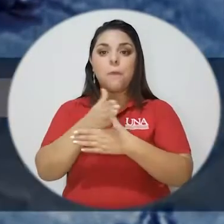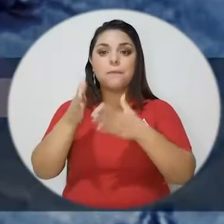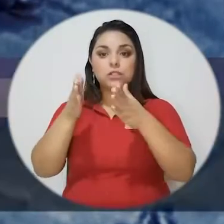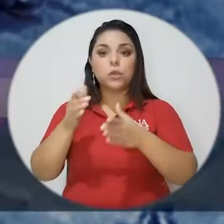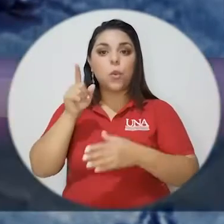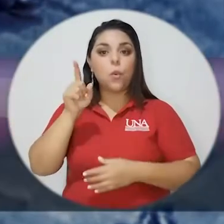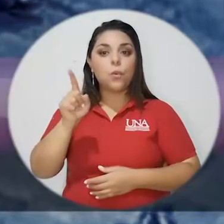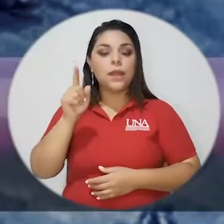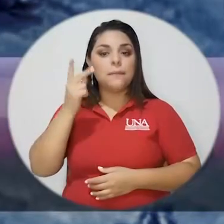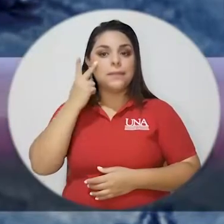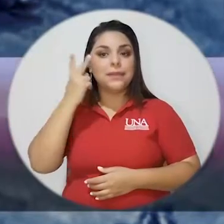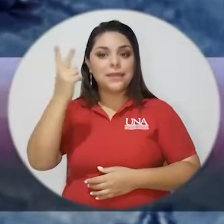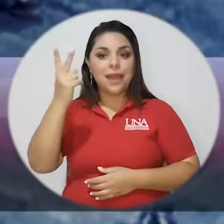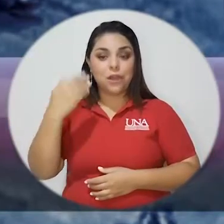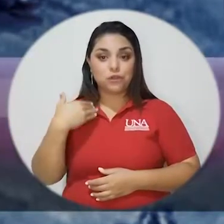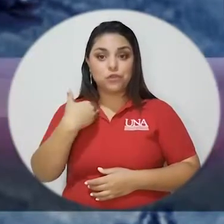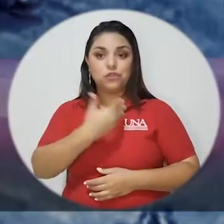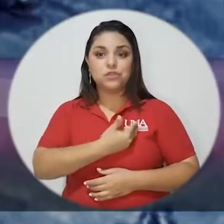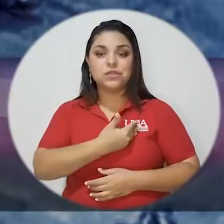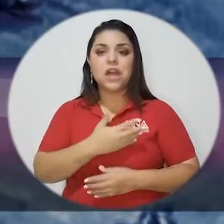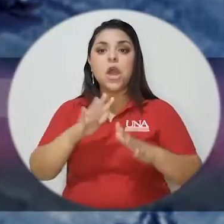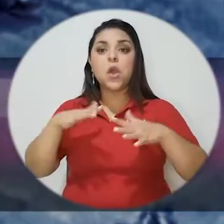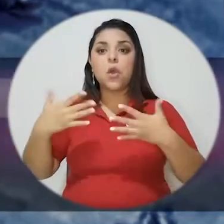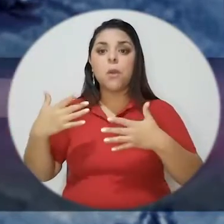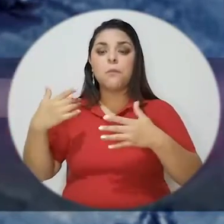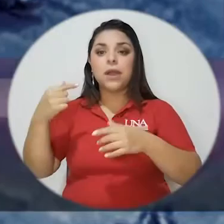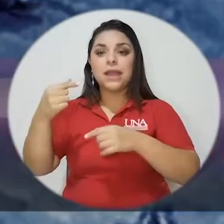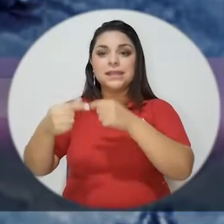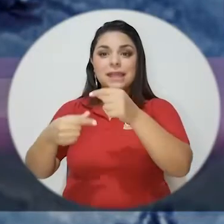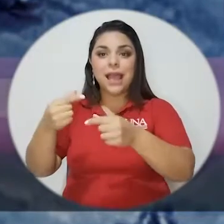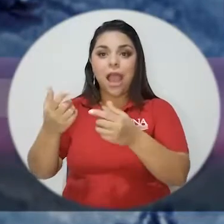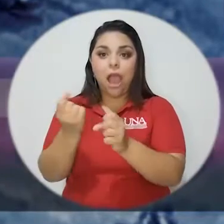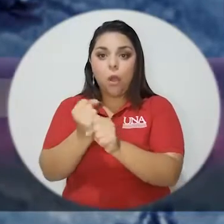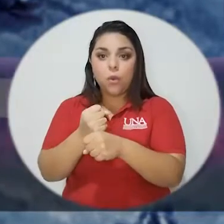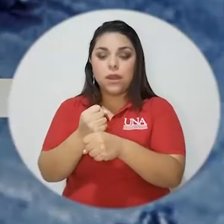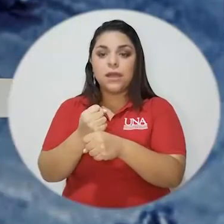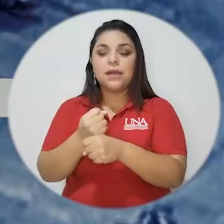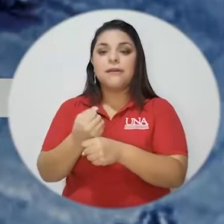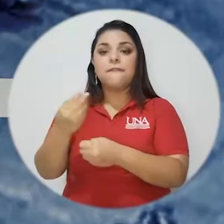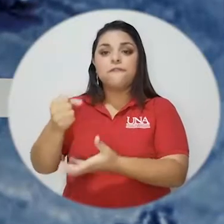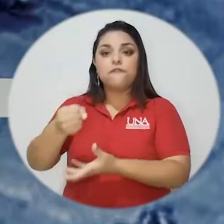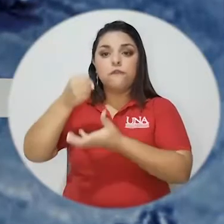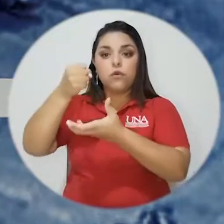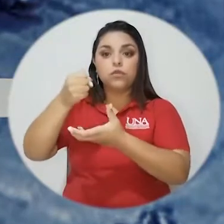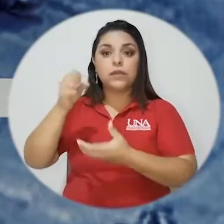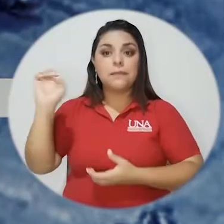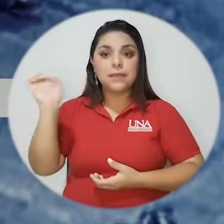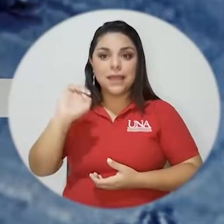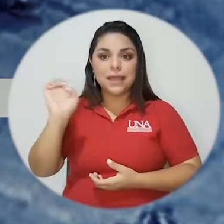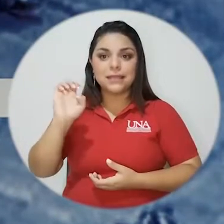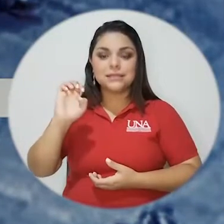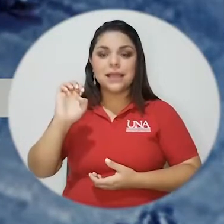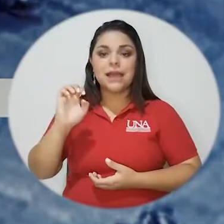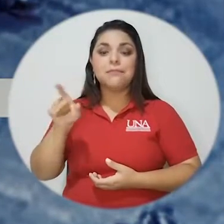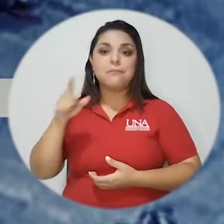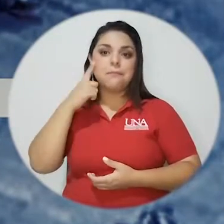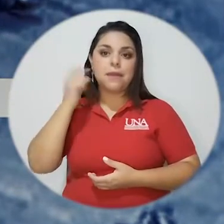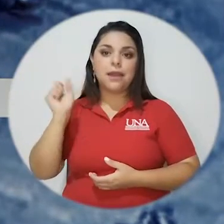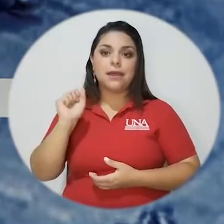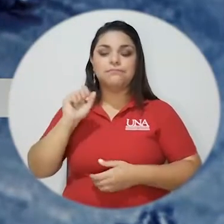una mirada cómo la generación de los fondos de emergencia para la atención de la pandemia y de la emergencia